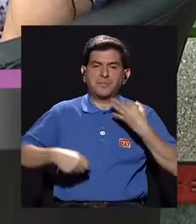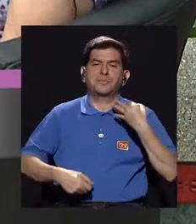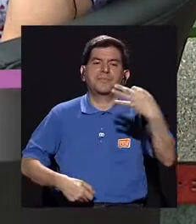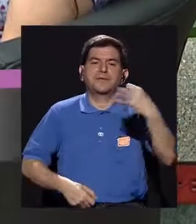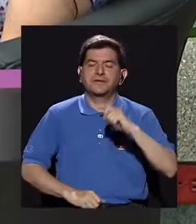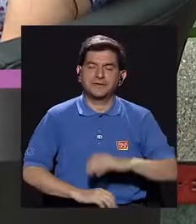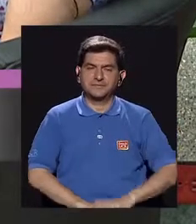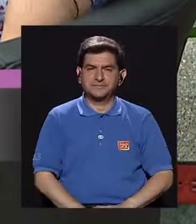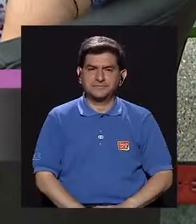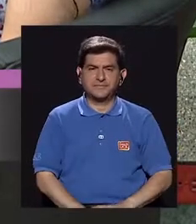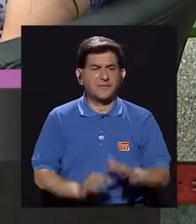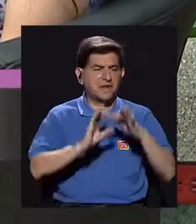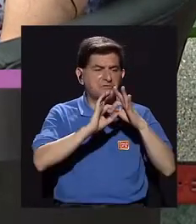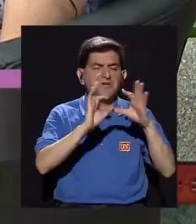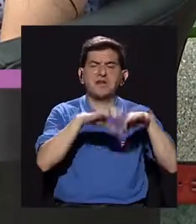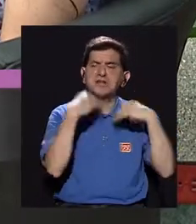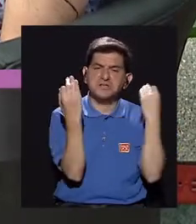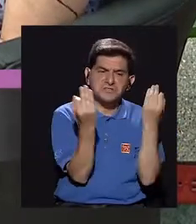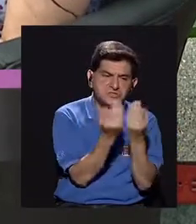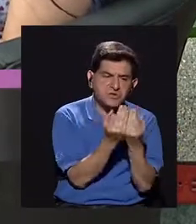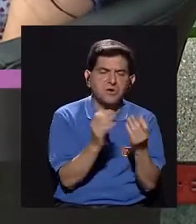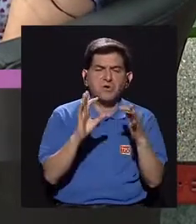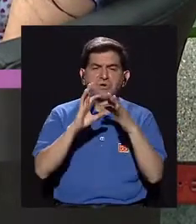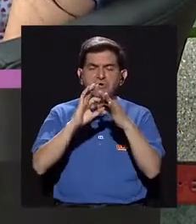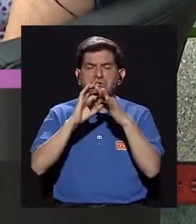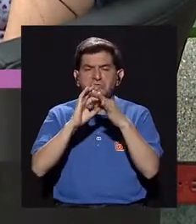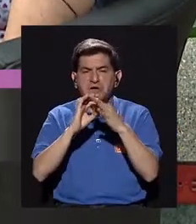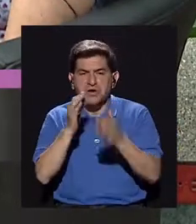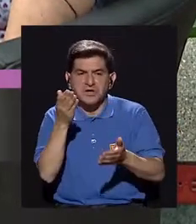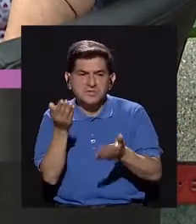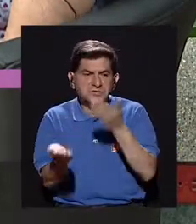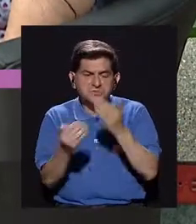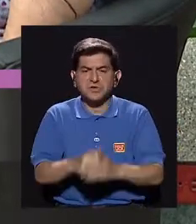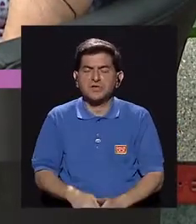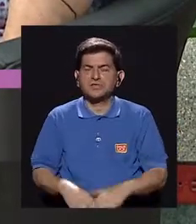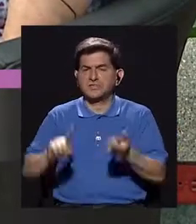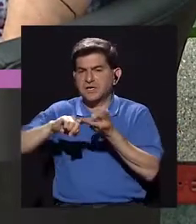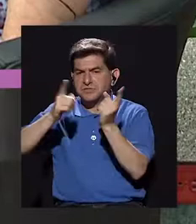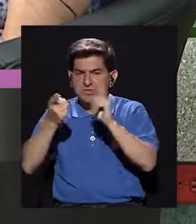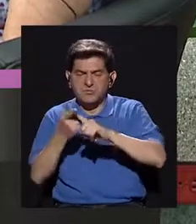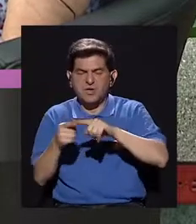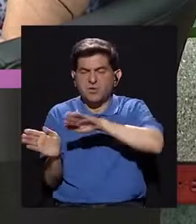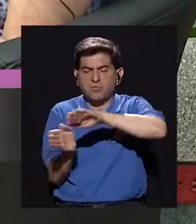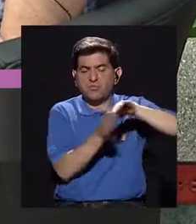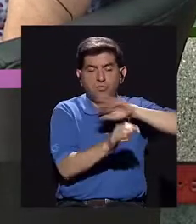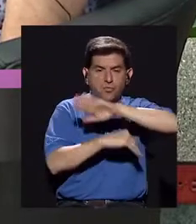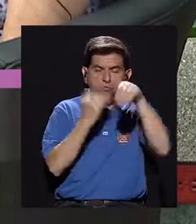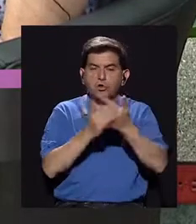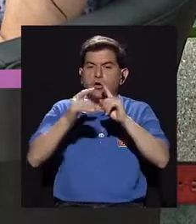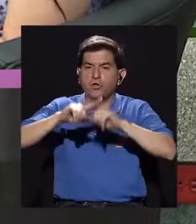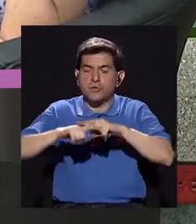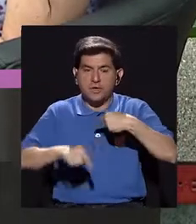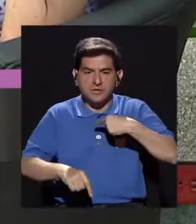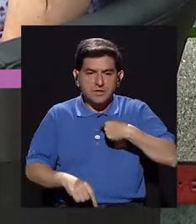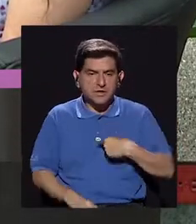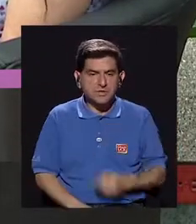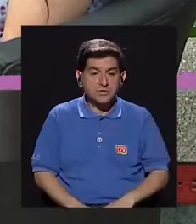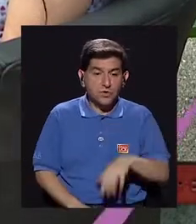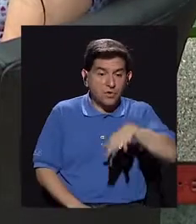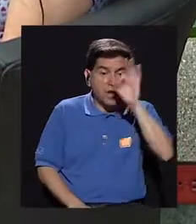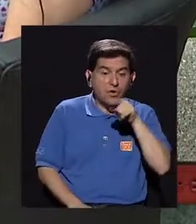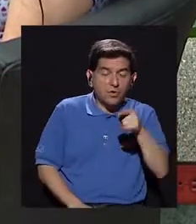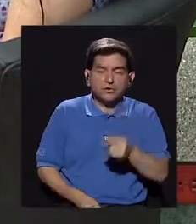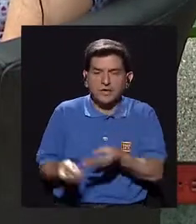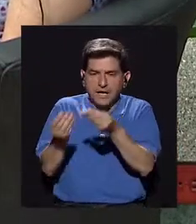vida cotidiana, ¿verdad? Las relaciones con mi familia, la relación inclusive con mis amigos, porque todo va en función de poder adquirir